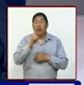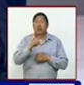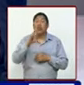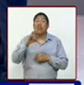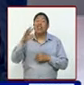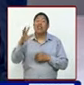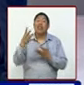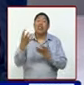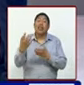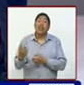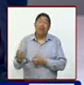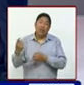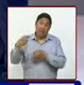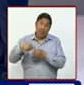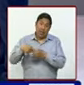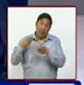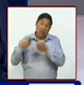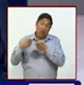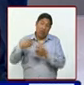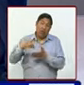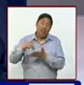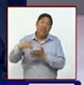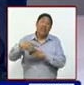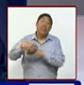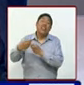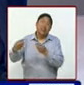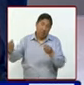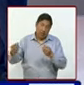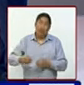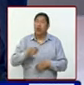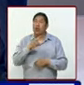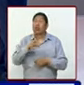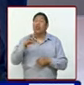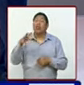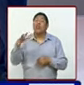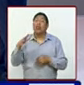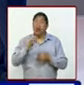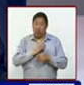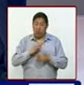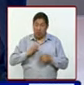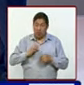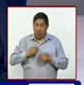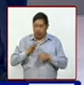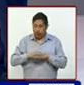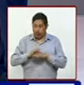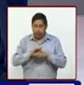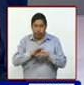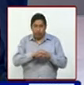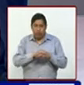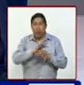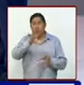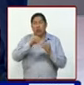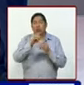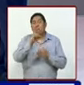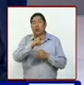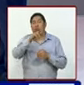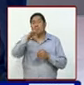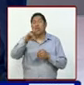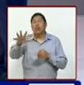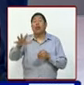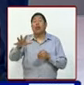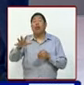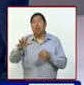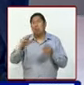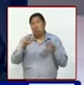175 postulantes al Tribunal Agroambiental. 265 postulantes para el Consejo de la Magistratura. Total